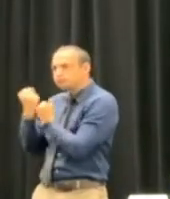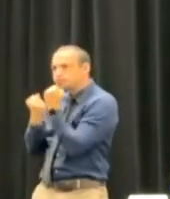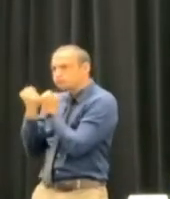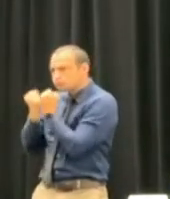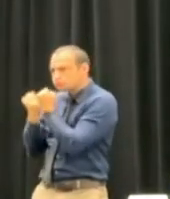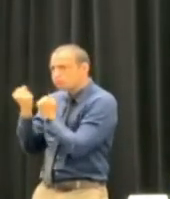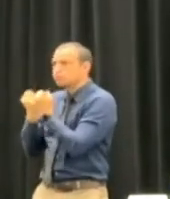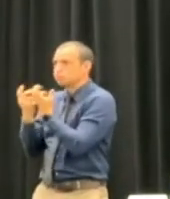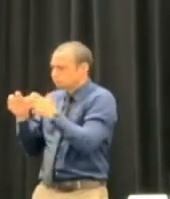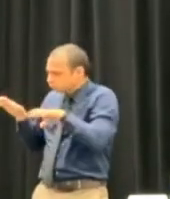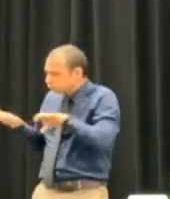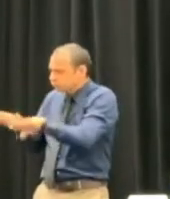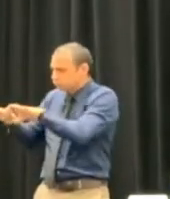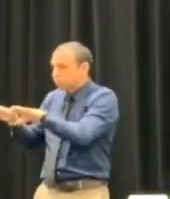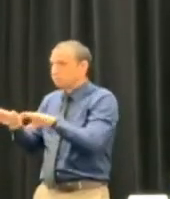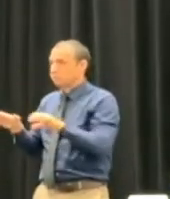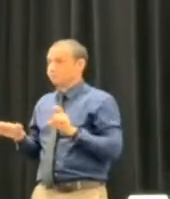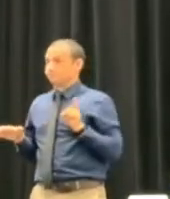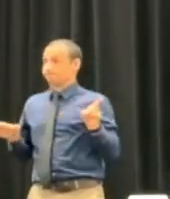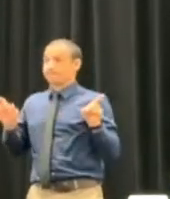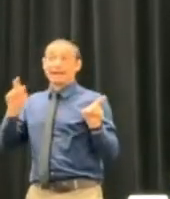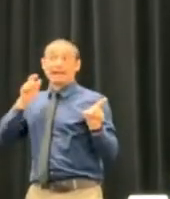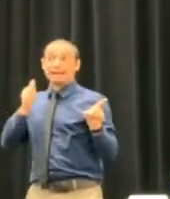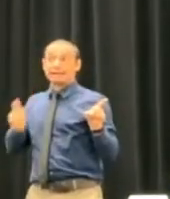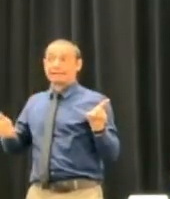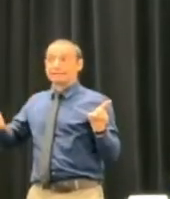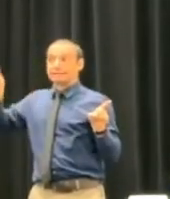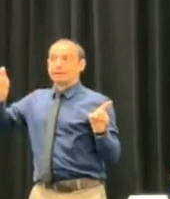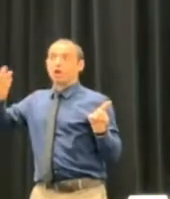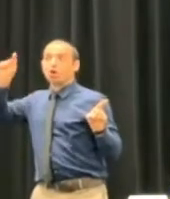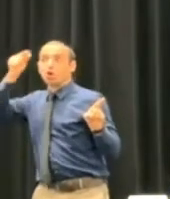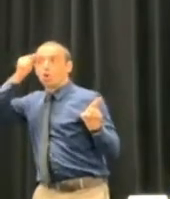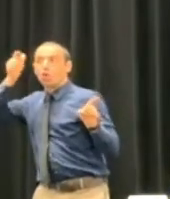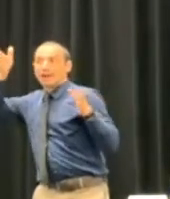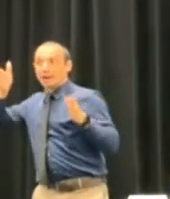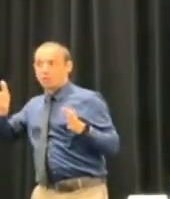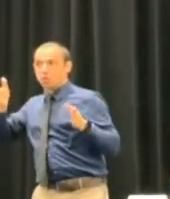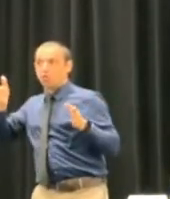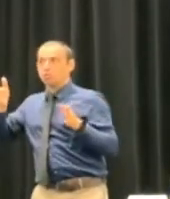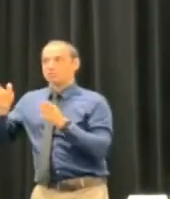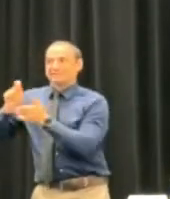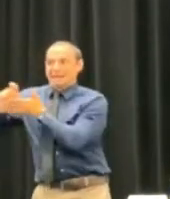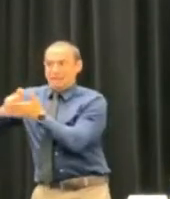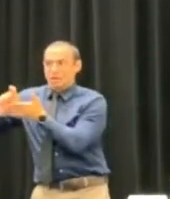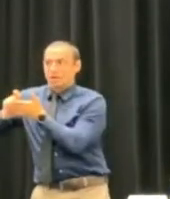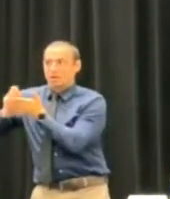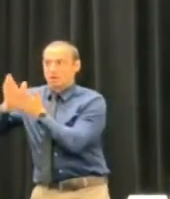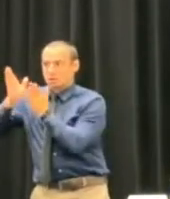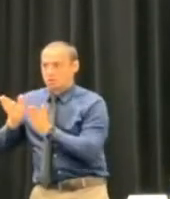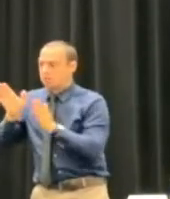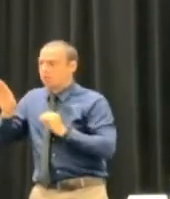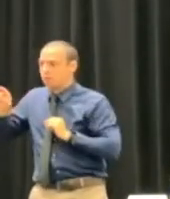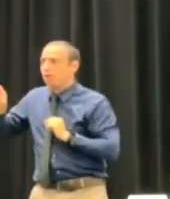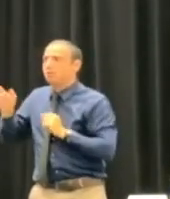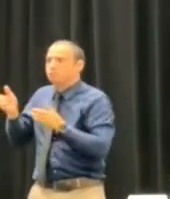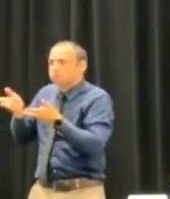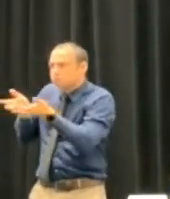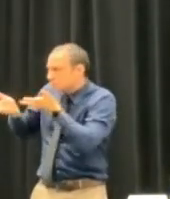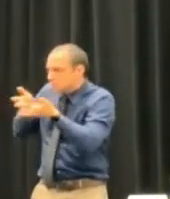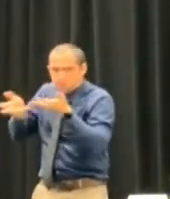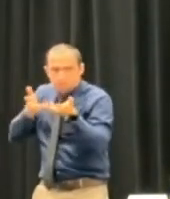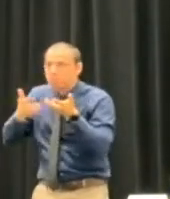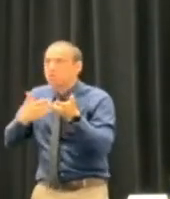de la gobernación el personal necesario para ejecutar nosotros en el día de ayer sacamos un anuncio donde estamos buscando